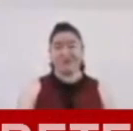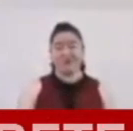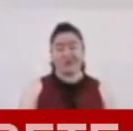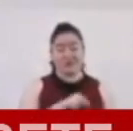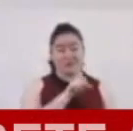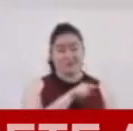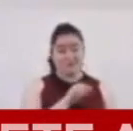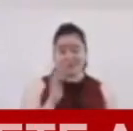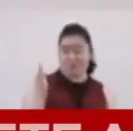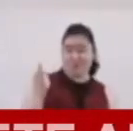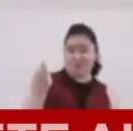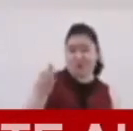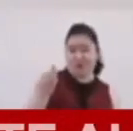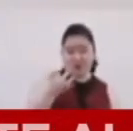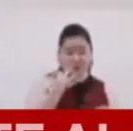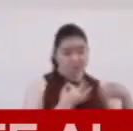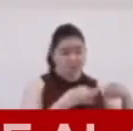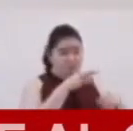Judicial de la Federación, el Tribunal Electoral,